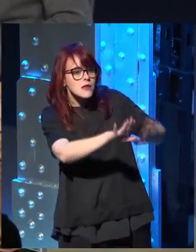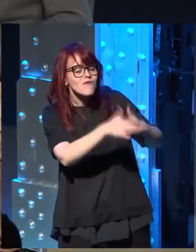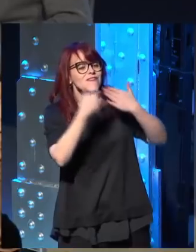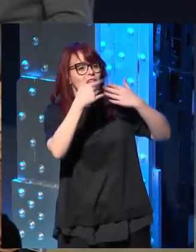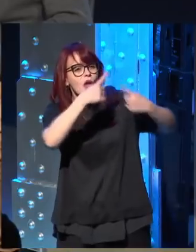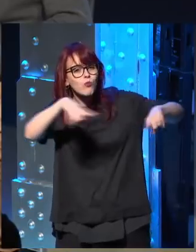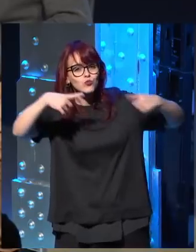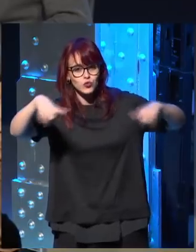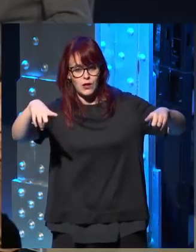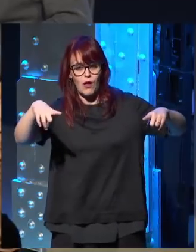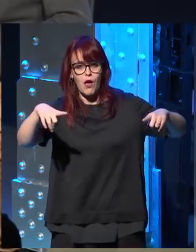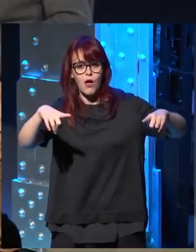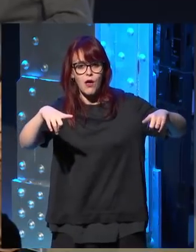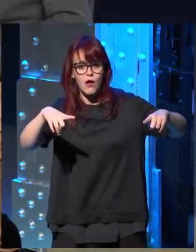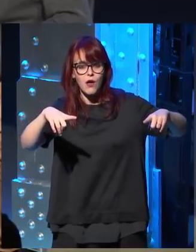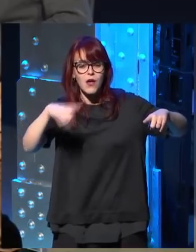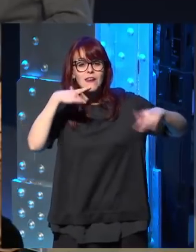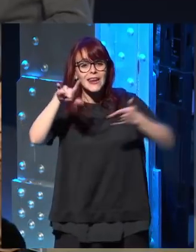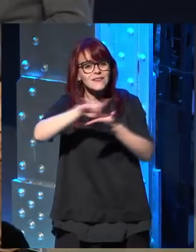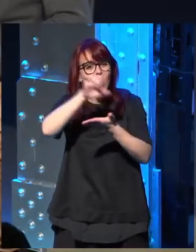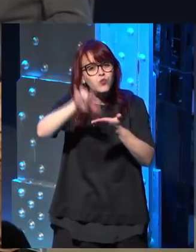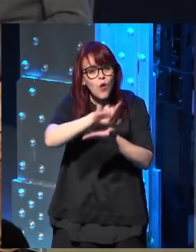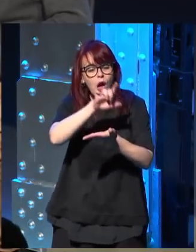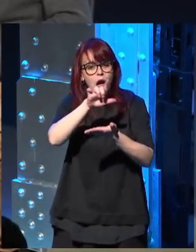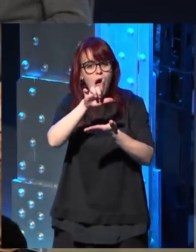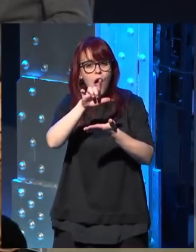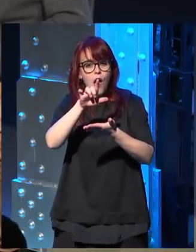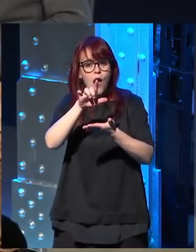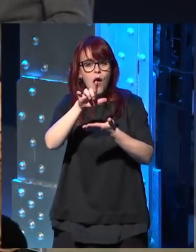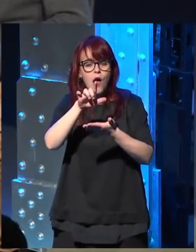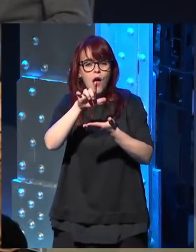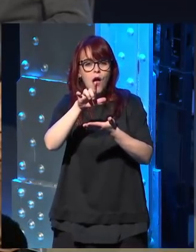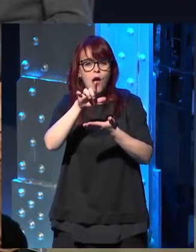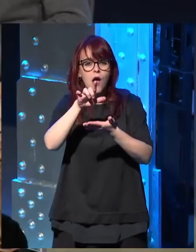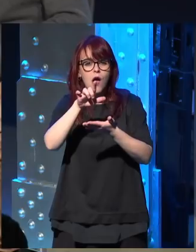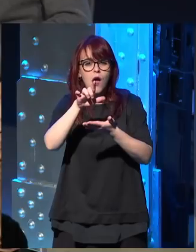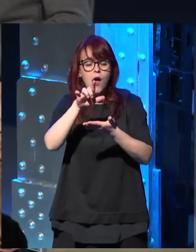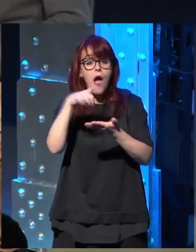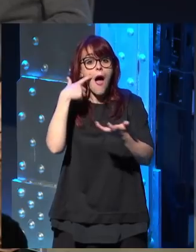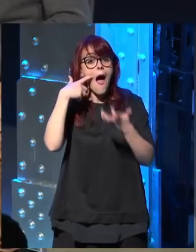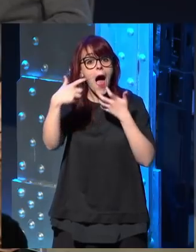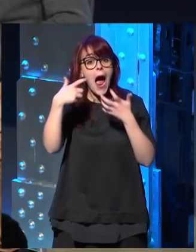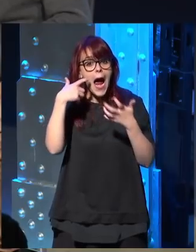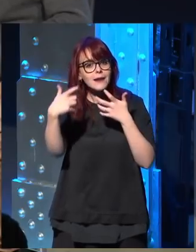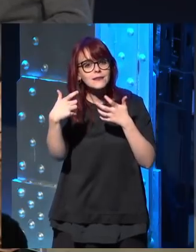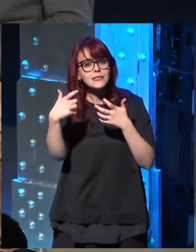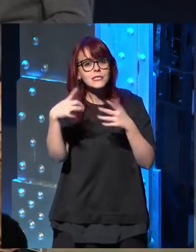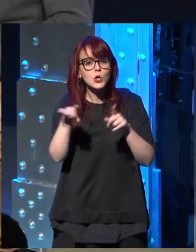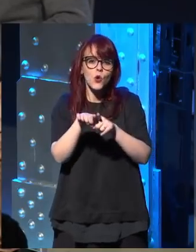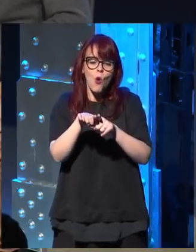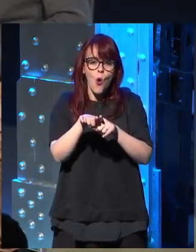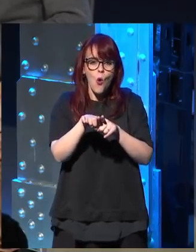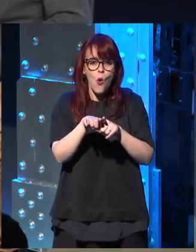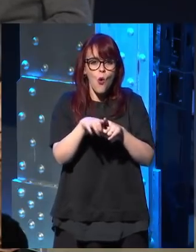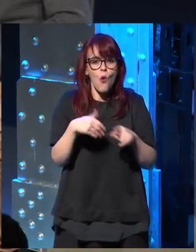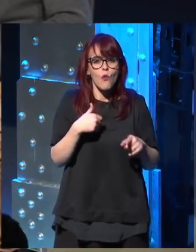la música, evidentemente de la literatura, y el arte con una